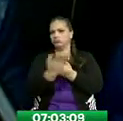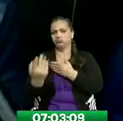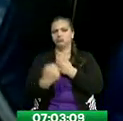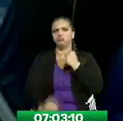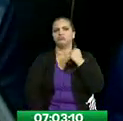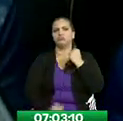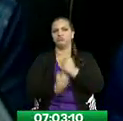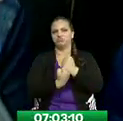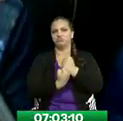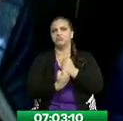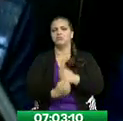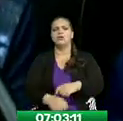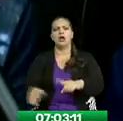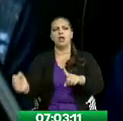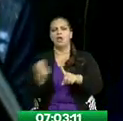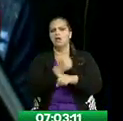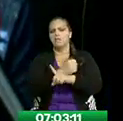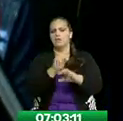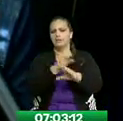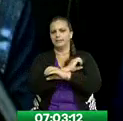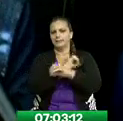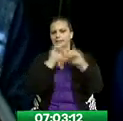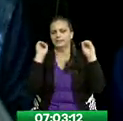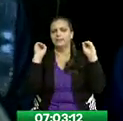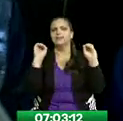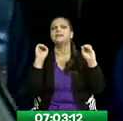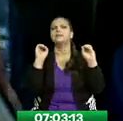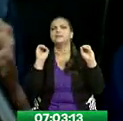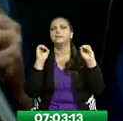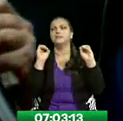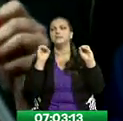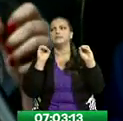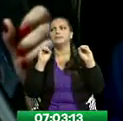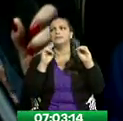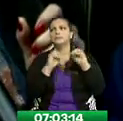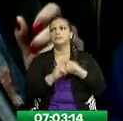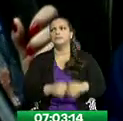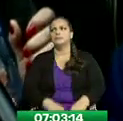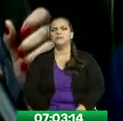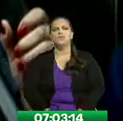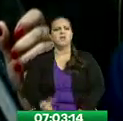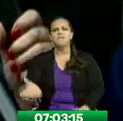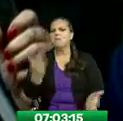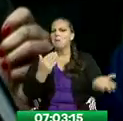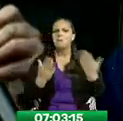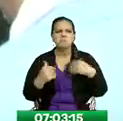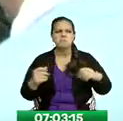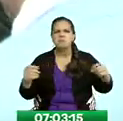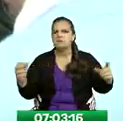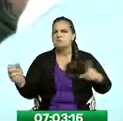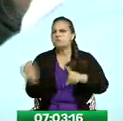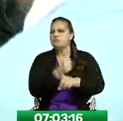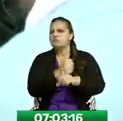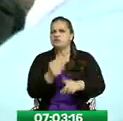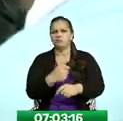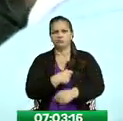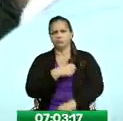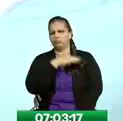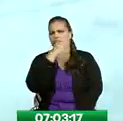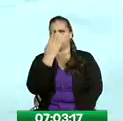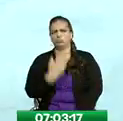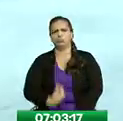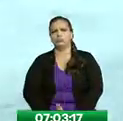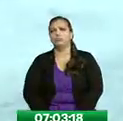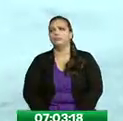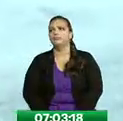sin violencia. No somos militantes de la violencia. Virgilio Hernández, quien también